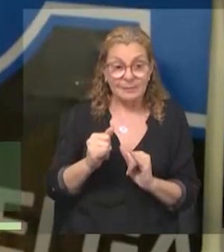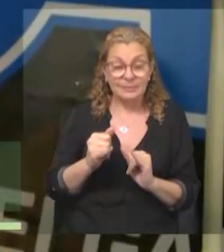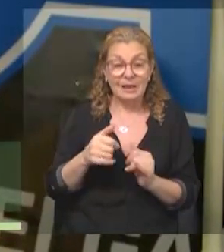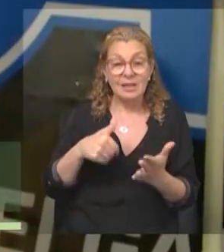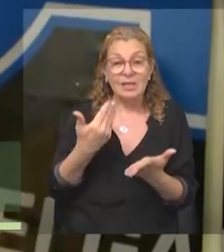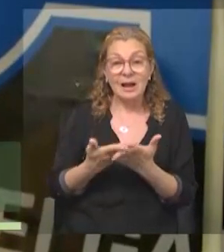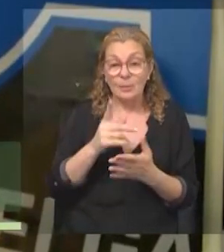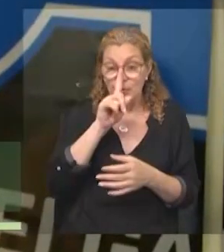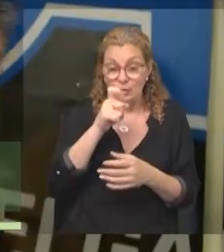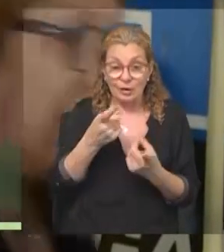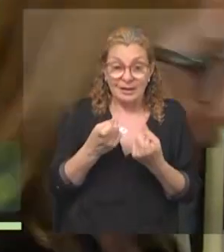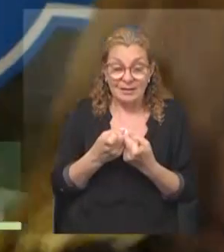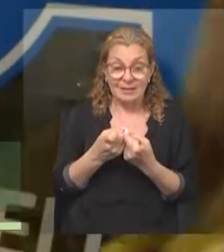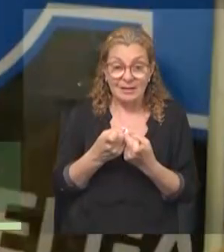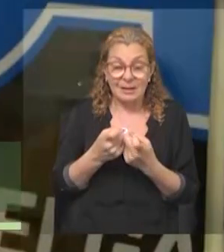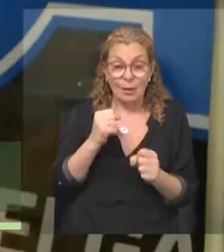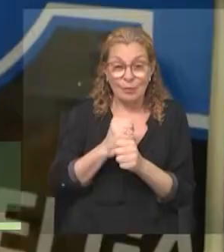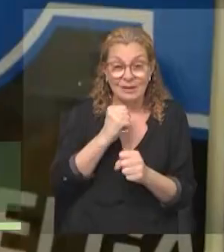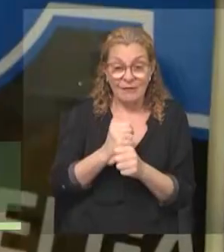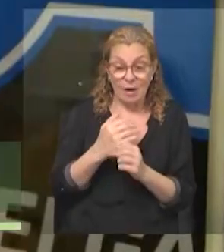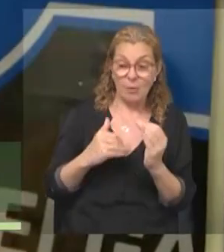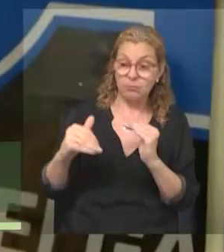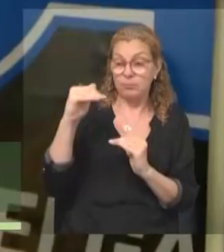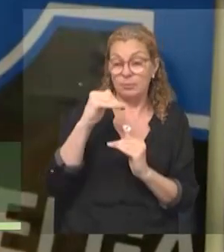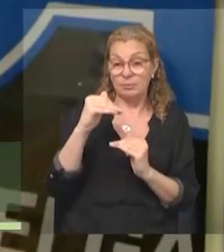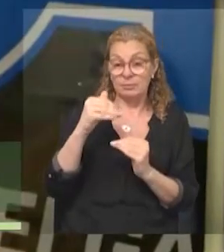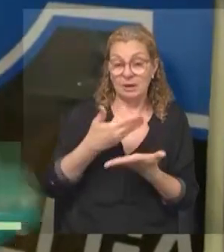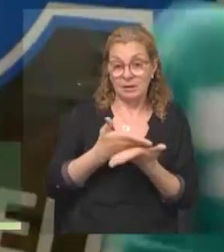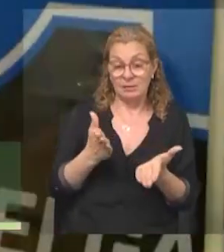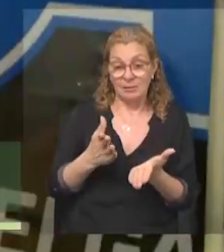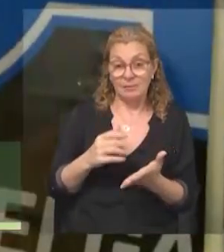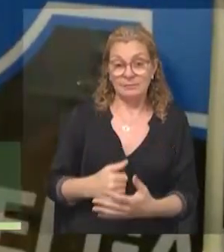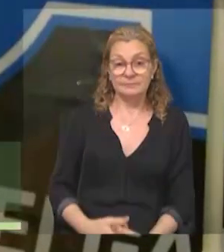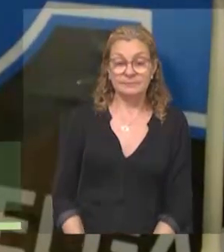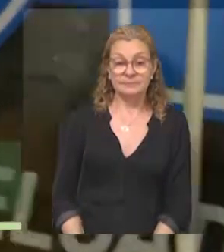monano lo que se merecen que es una gestión a la altura de las circunstancias